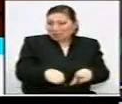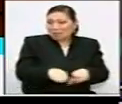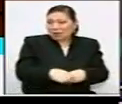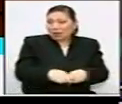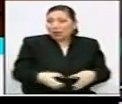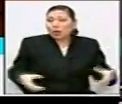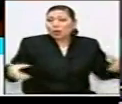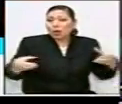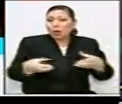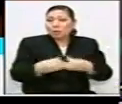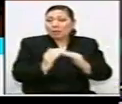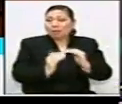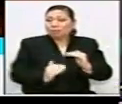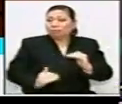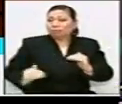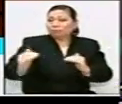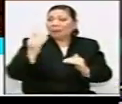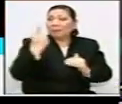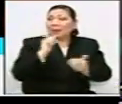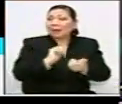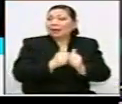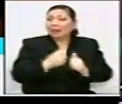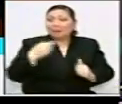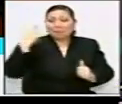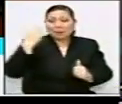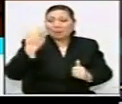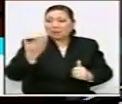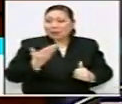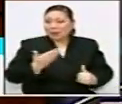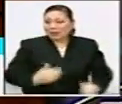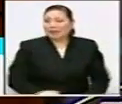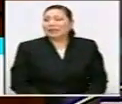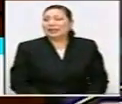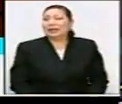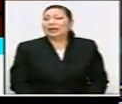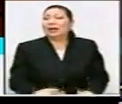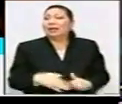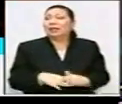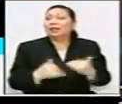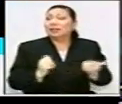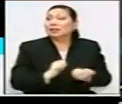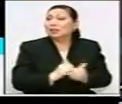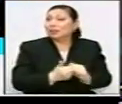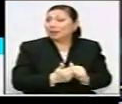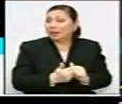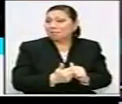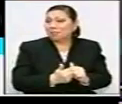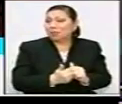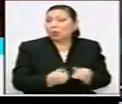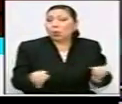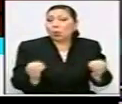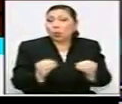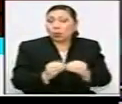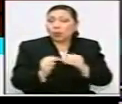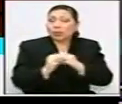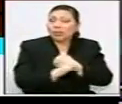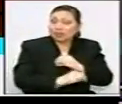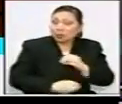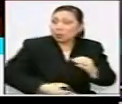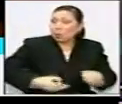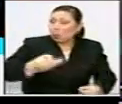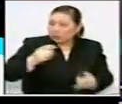la Comisión de Alto Nivel para la Reforma Política. Y dentro de esta reforma política está la Junta Nacional de